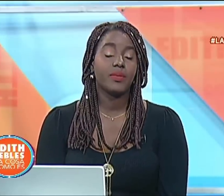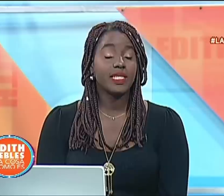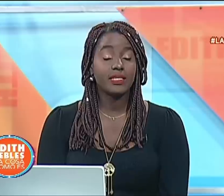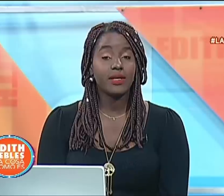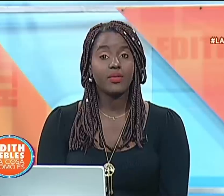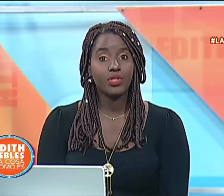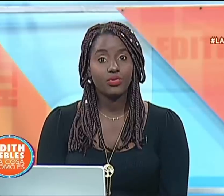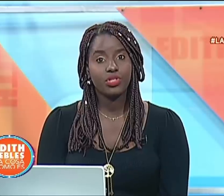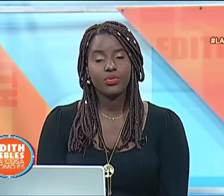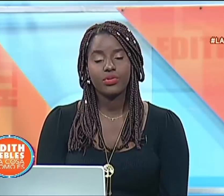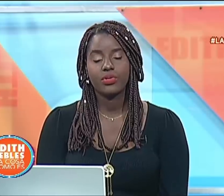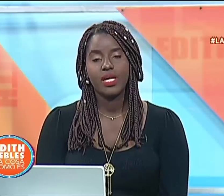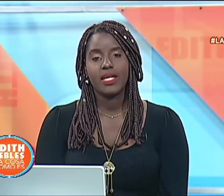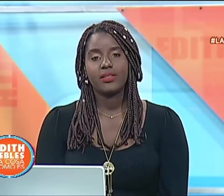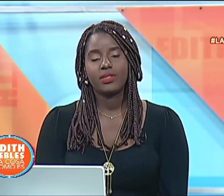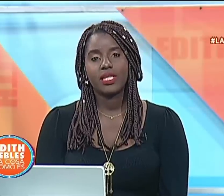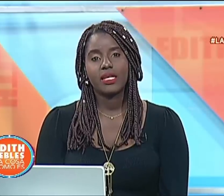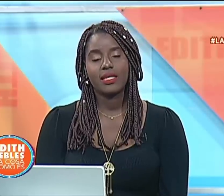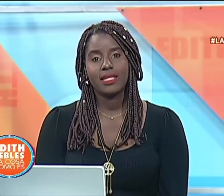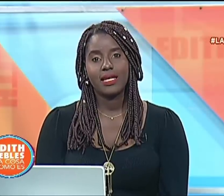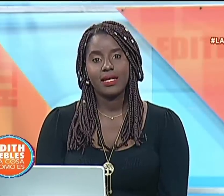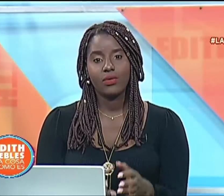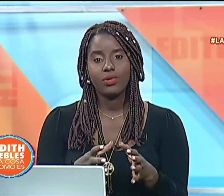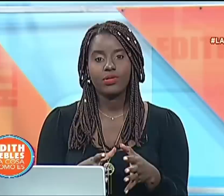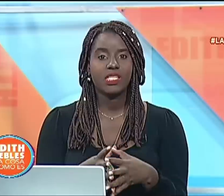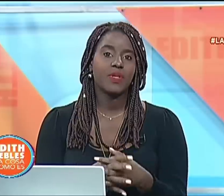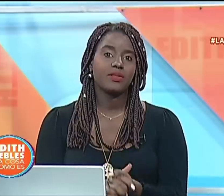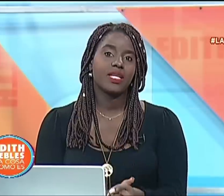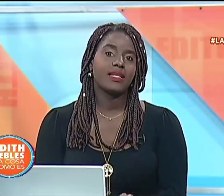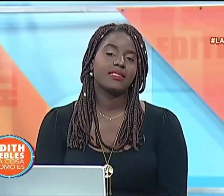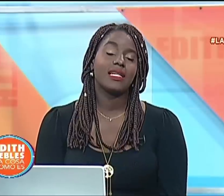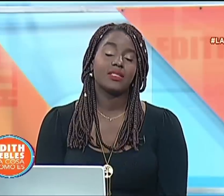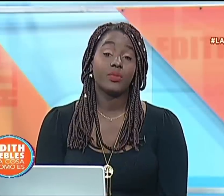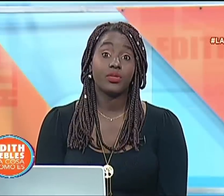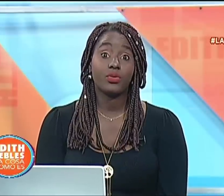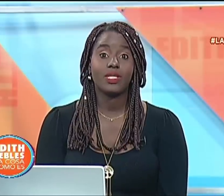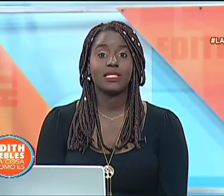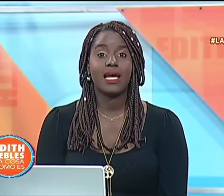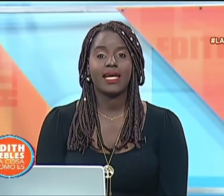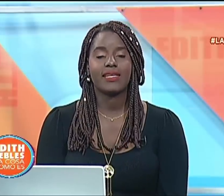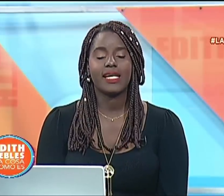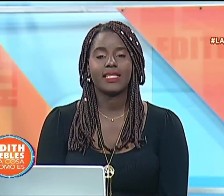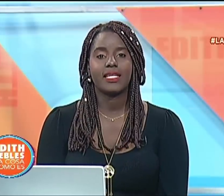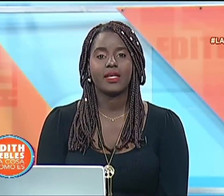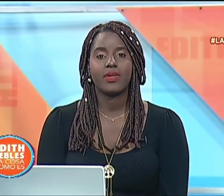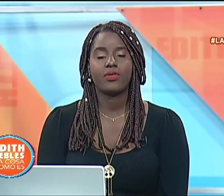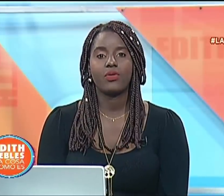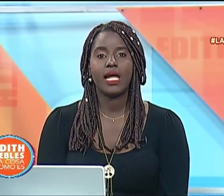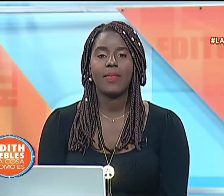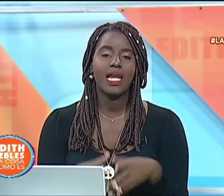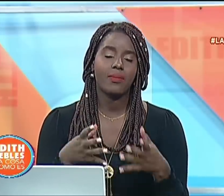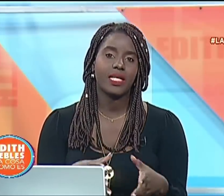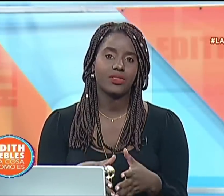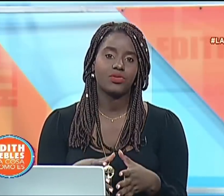primer mandatario emitió un discurso en donde uno de los aspectos que resalta sobre todo es la aquella que tiene que ver con